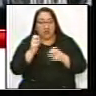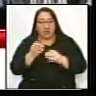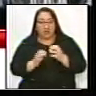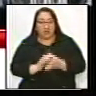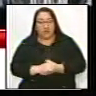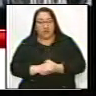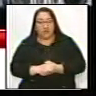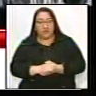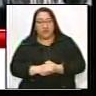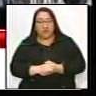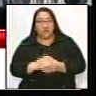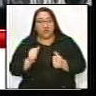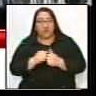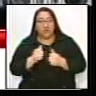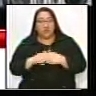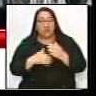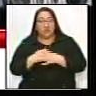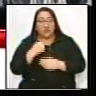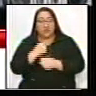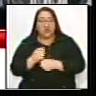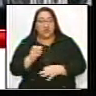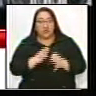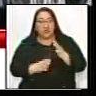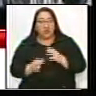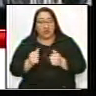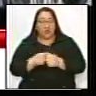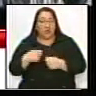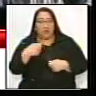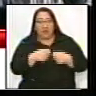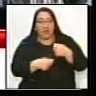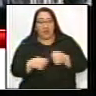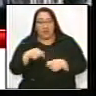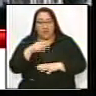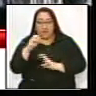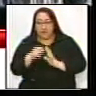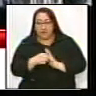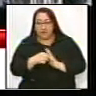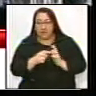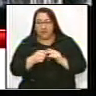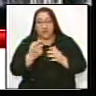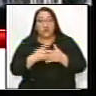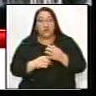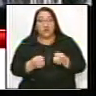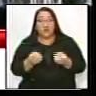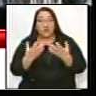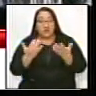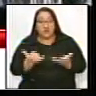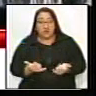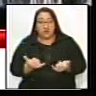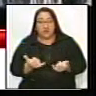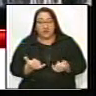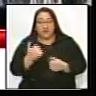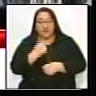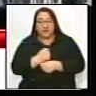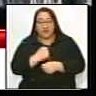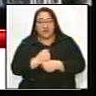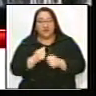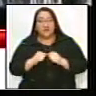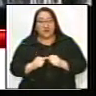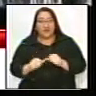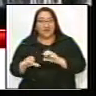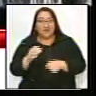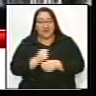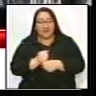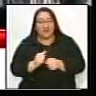la asignación de recursos para el financiamiento del monto de inversión correspondiente a este proyecto. Entonces, ¿qué nos están dando aquí? Tareas. Vamos a continuar